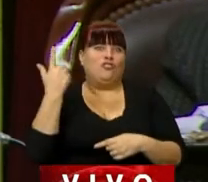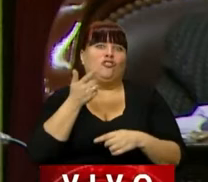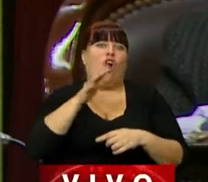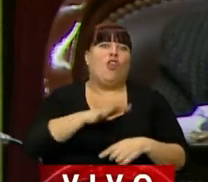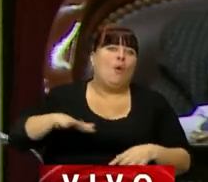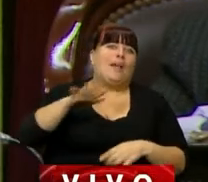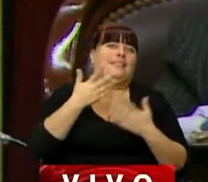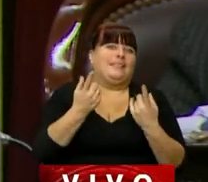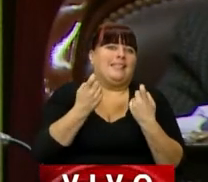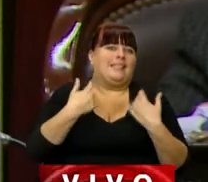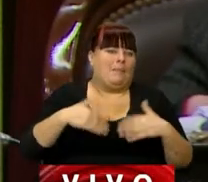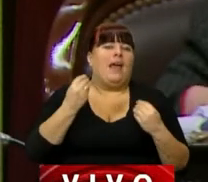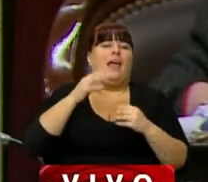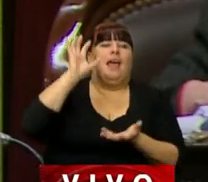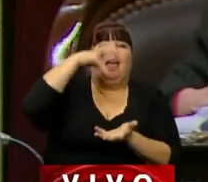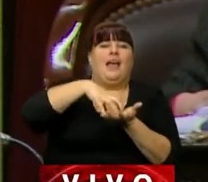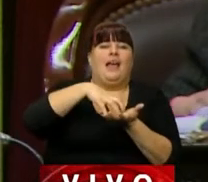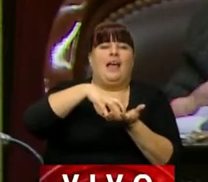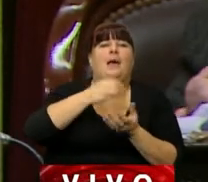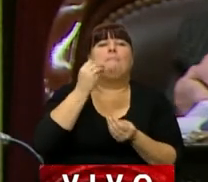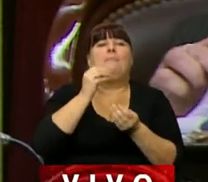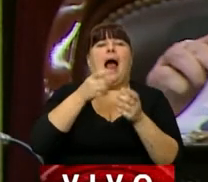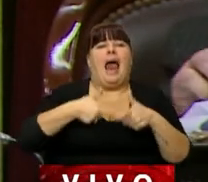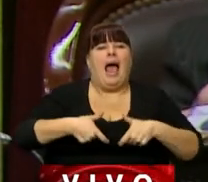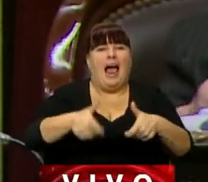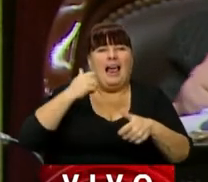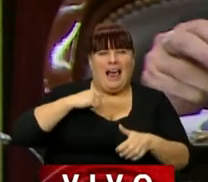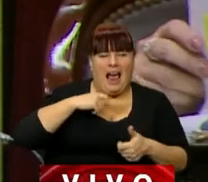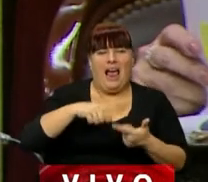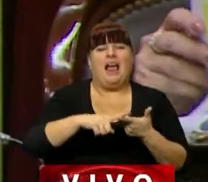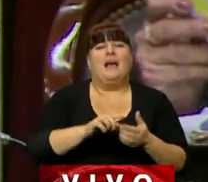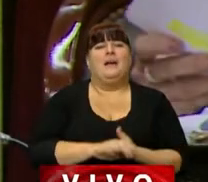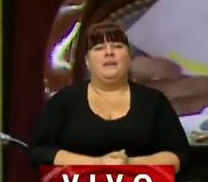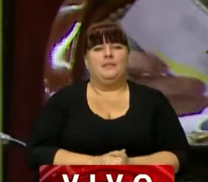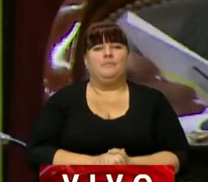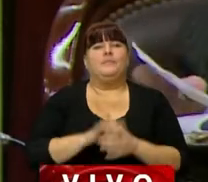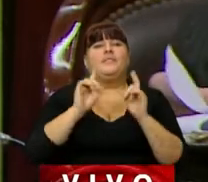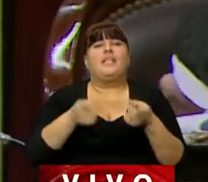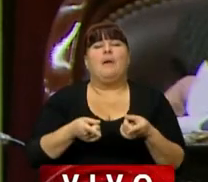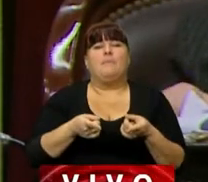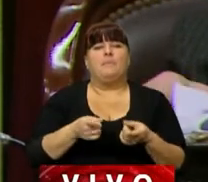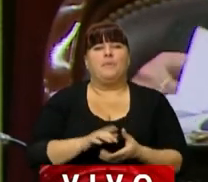esperadas por la comunidad, como la planta de tratamiento cloacal de Tolhuin, como